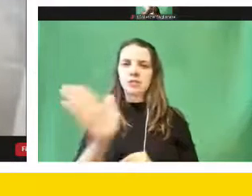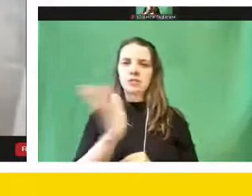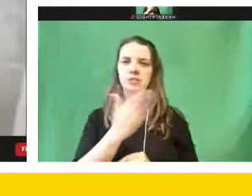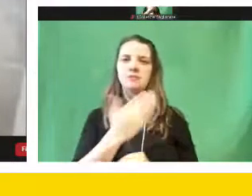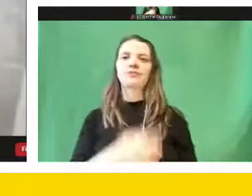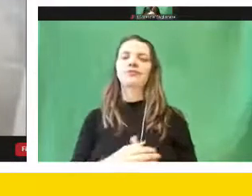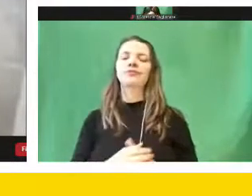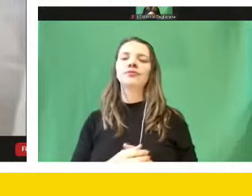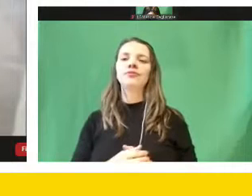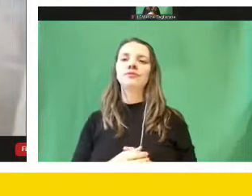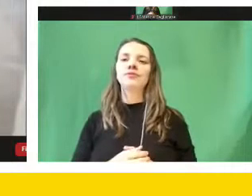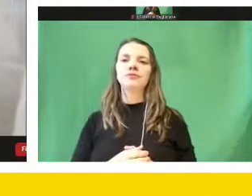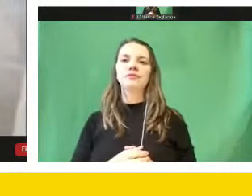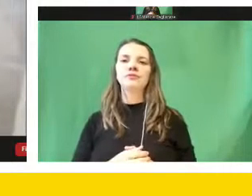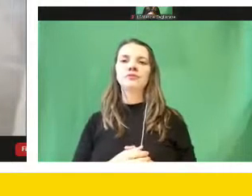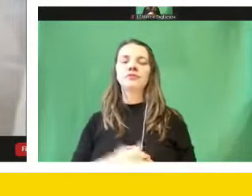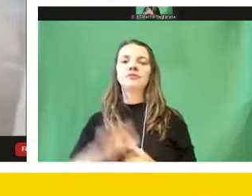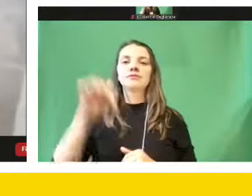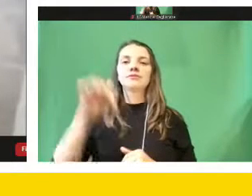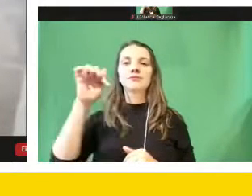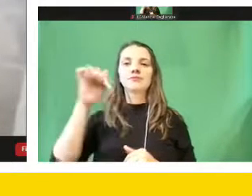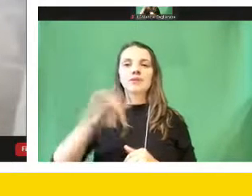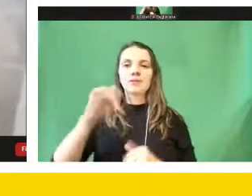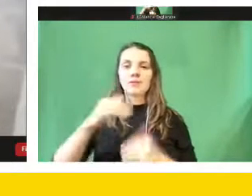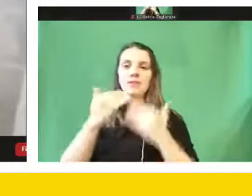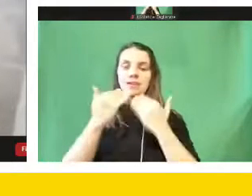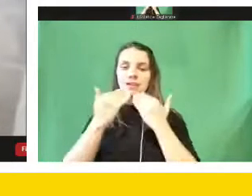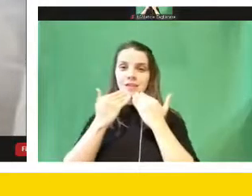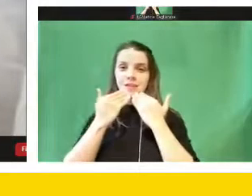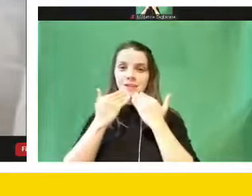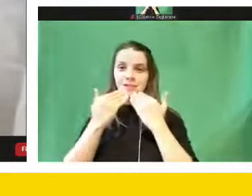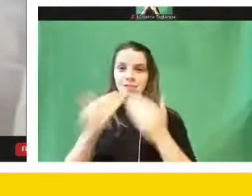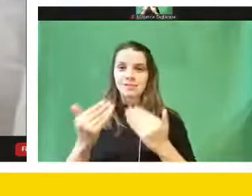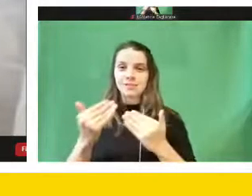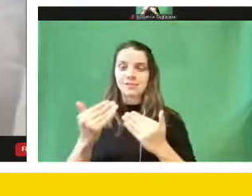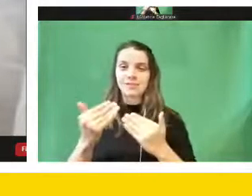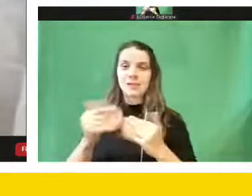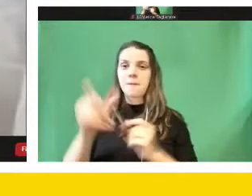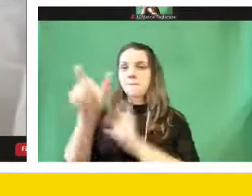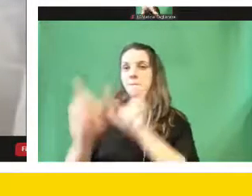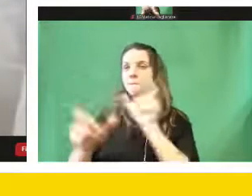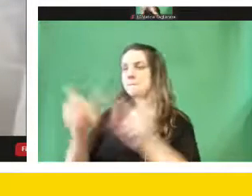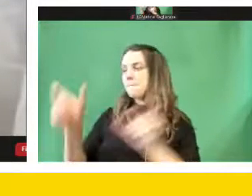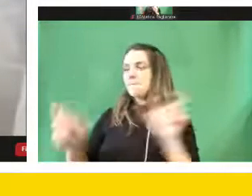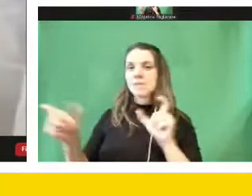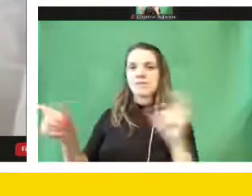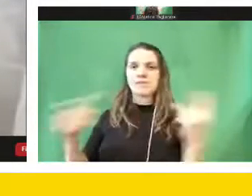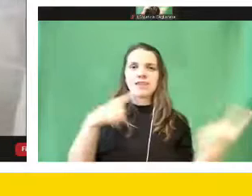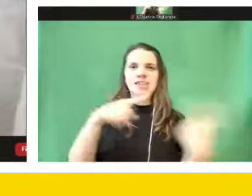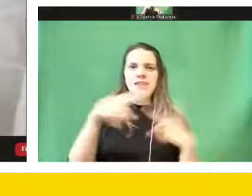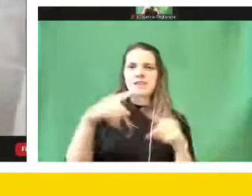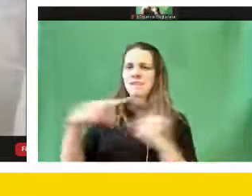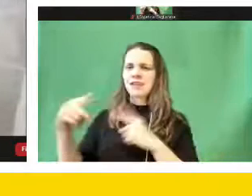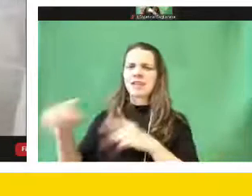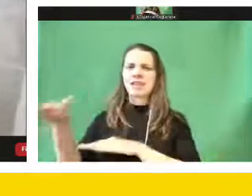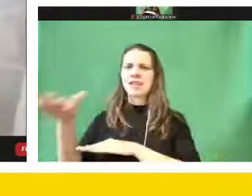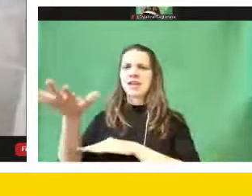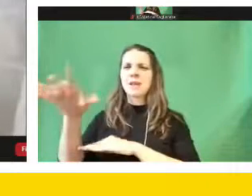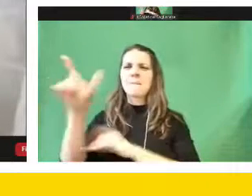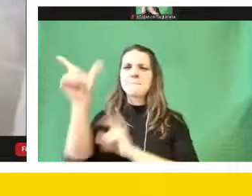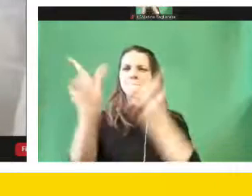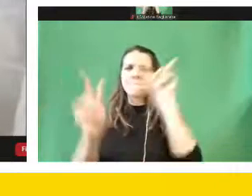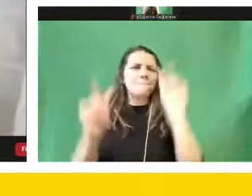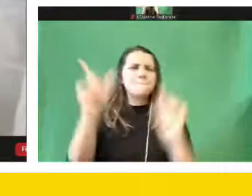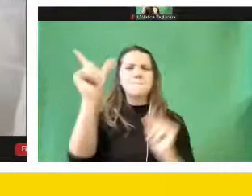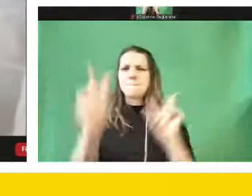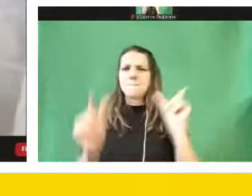Agradecer en primer lugar la presencia de todos los expositores de distintos lugares, de distintos países, bueno, a Fernando